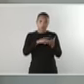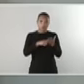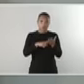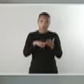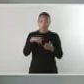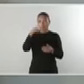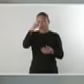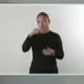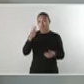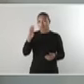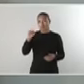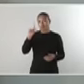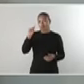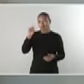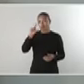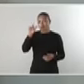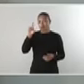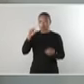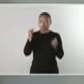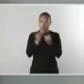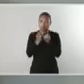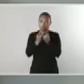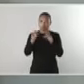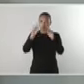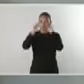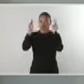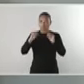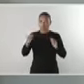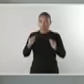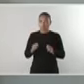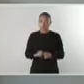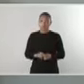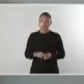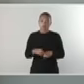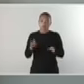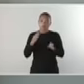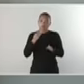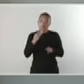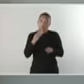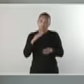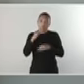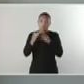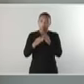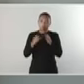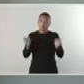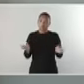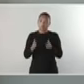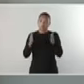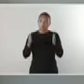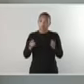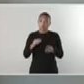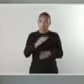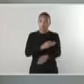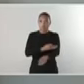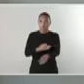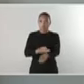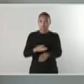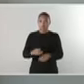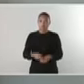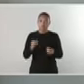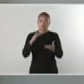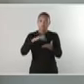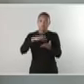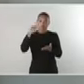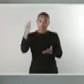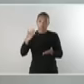Baltasar es un voto por la paz el bienestar y el progreso de tu familia Muchas gracias